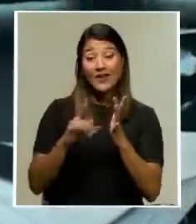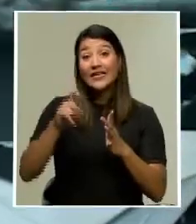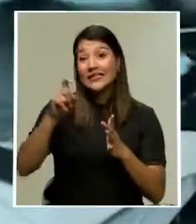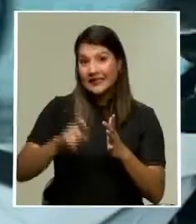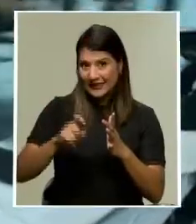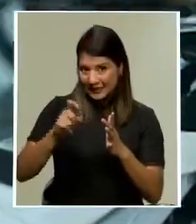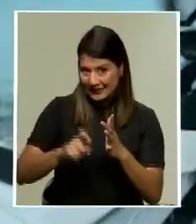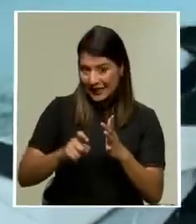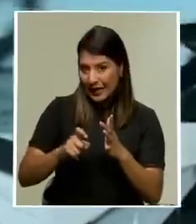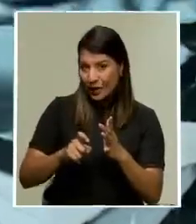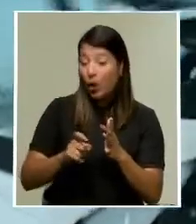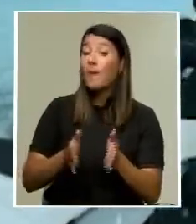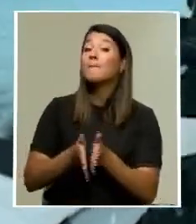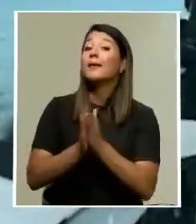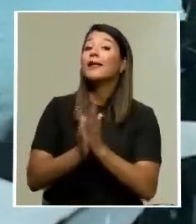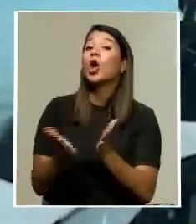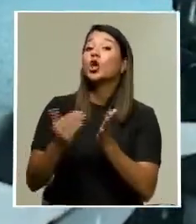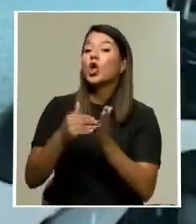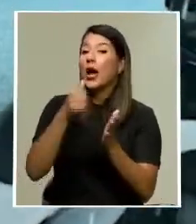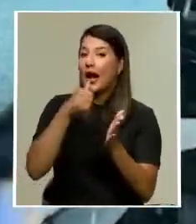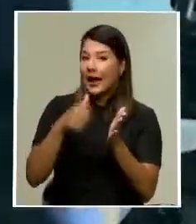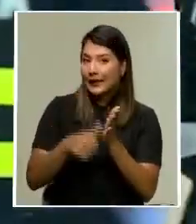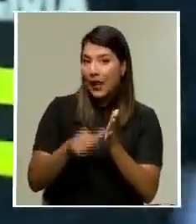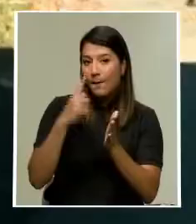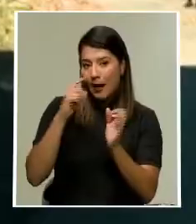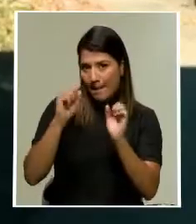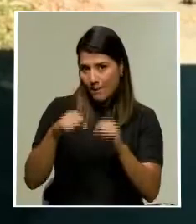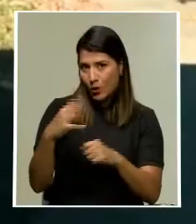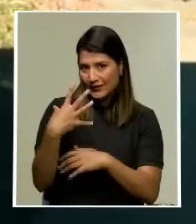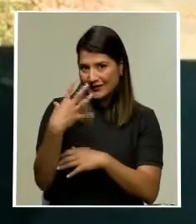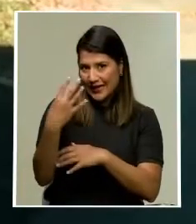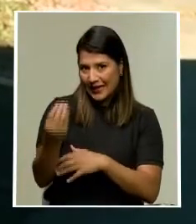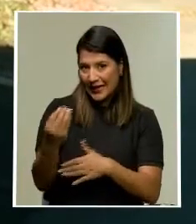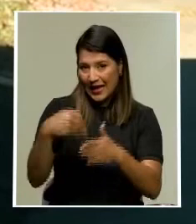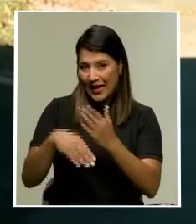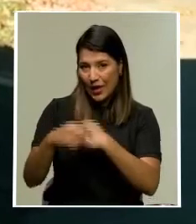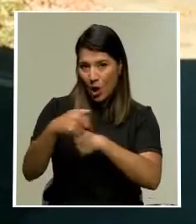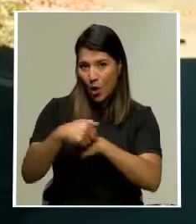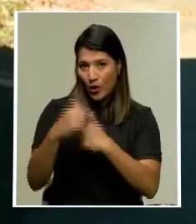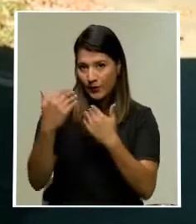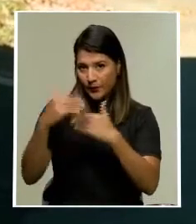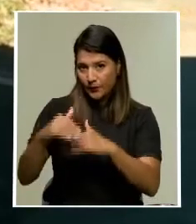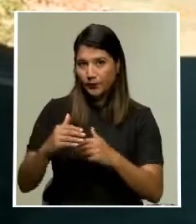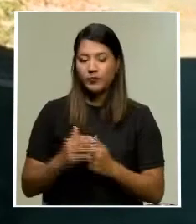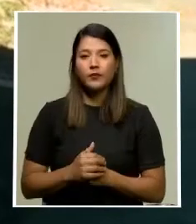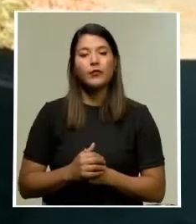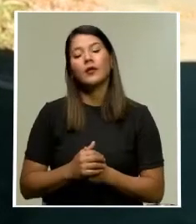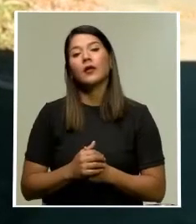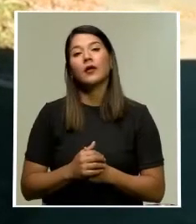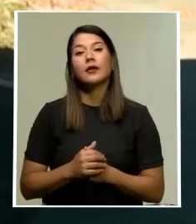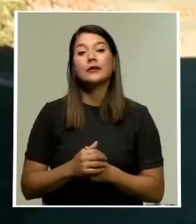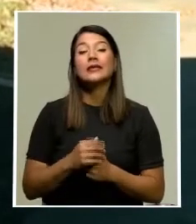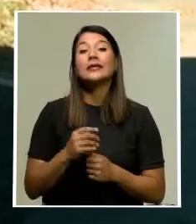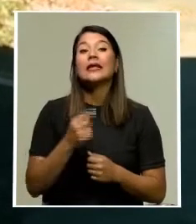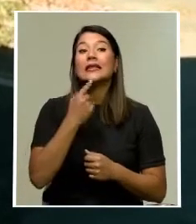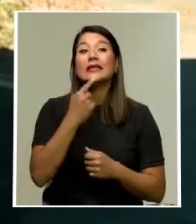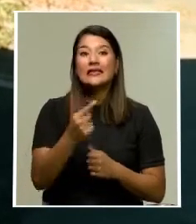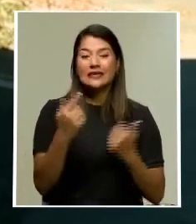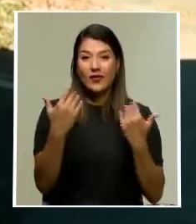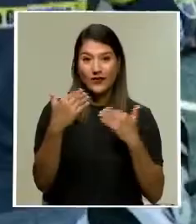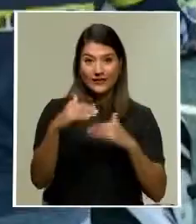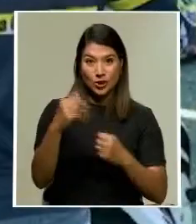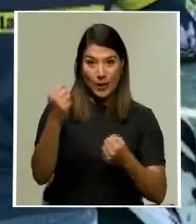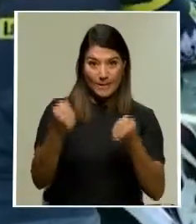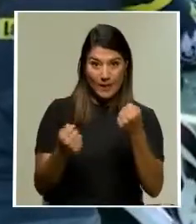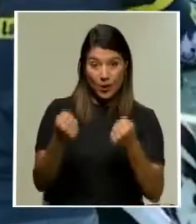la carta de excepción para poder circular en horas de prohibición. En el Ejecutivo insisten que la restricción vehicular